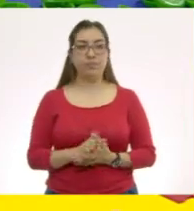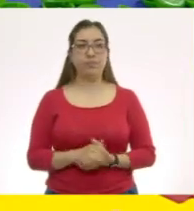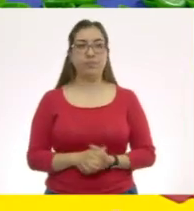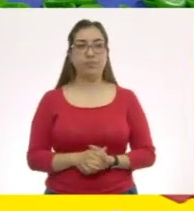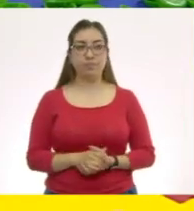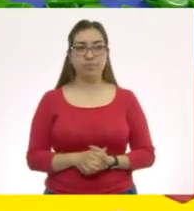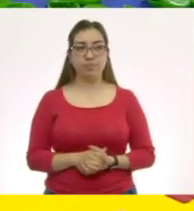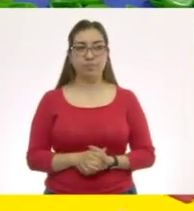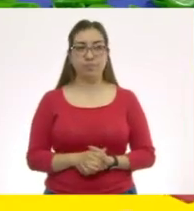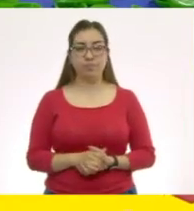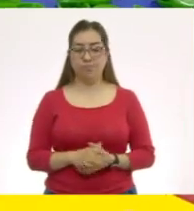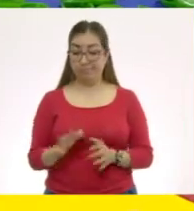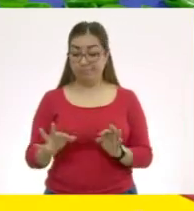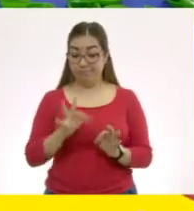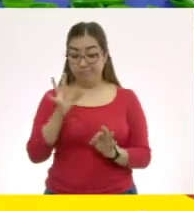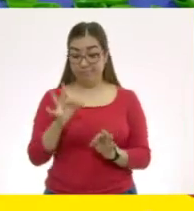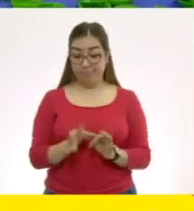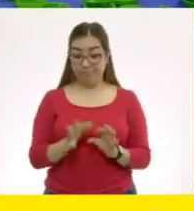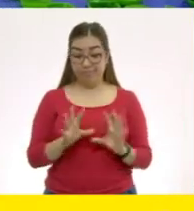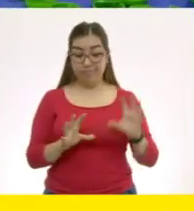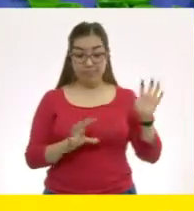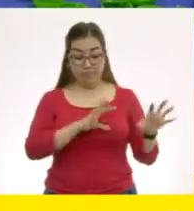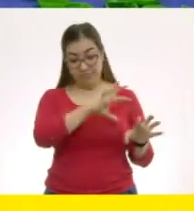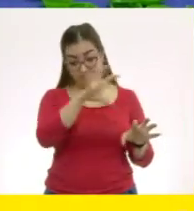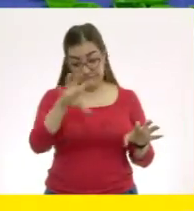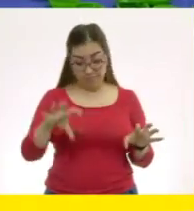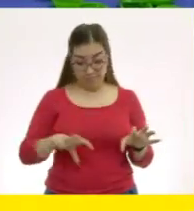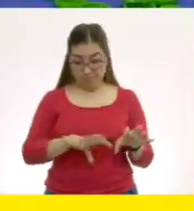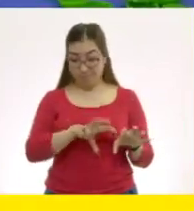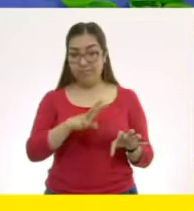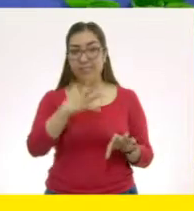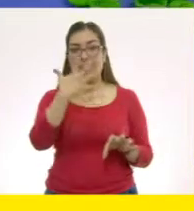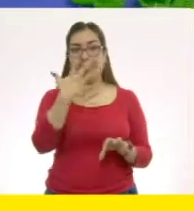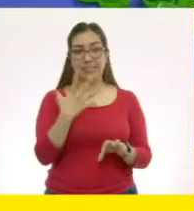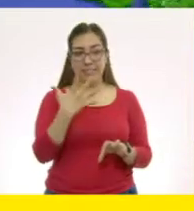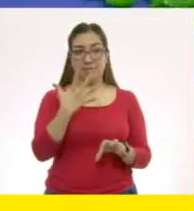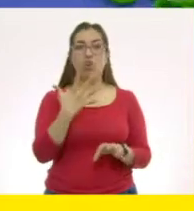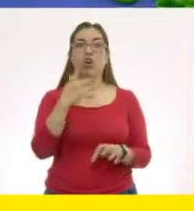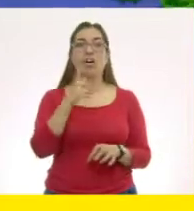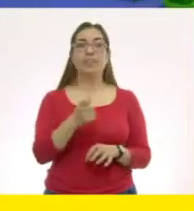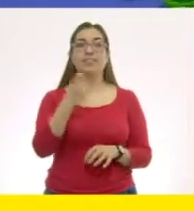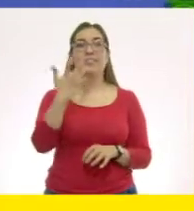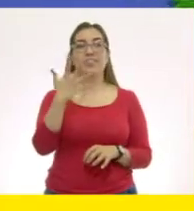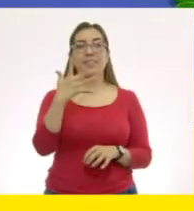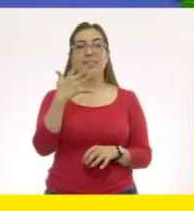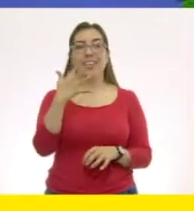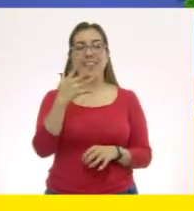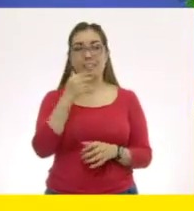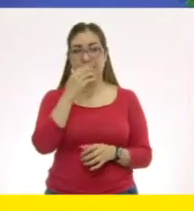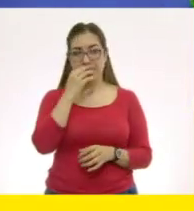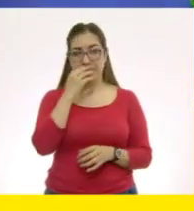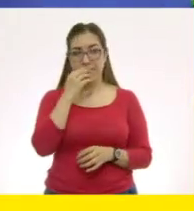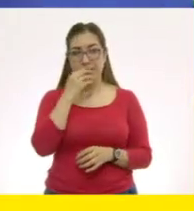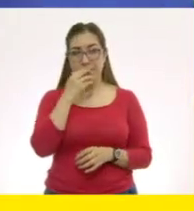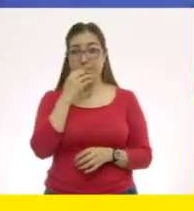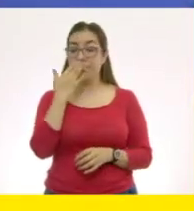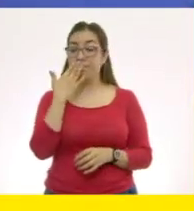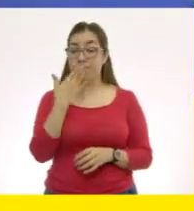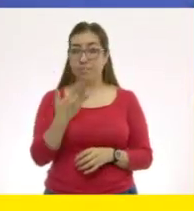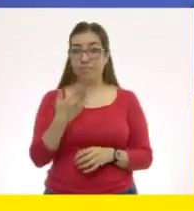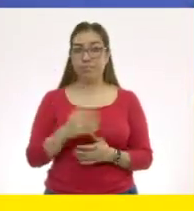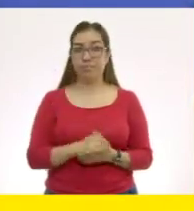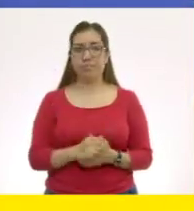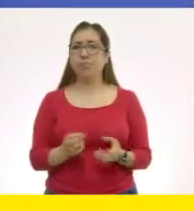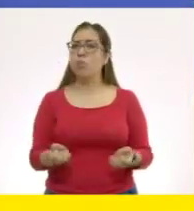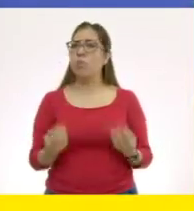9 y 10. Aquí está la última. La voy a poner acá. Ok. ¿Hicimos